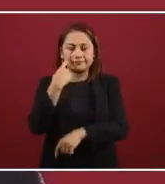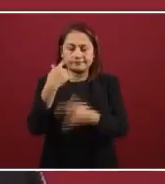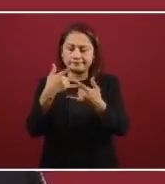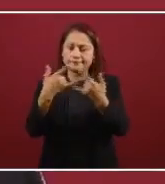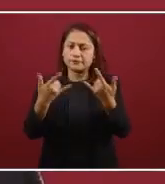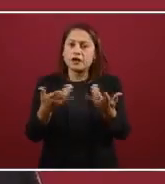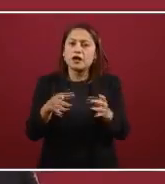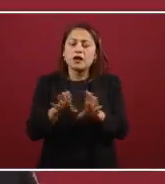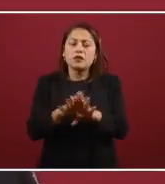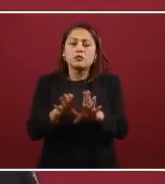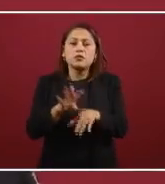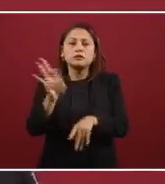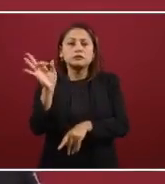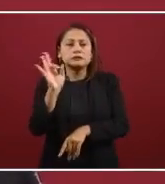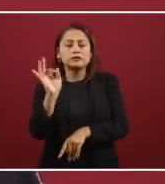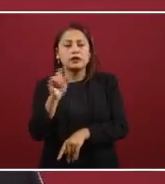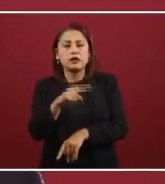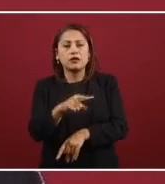es enganchado,